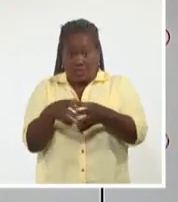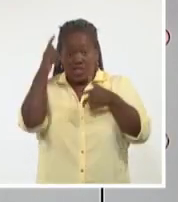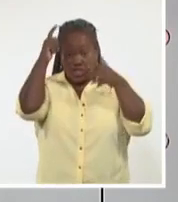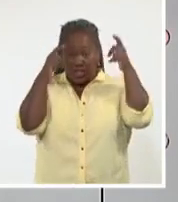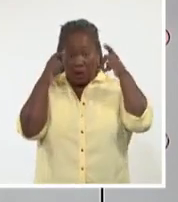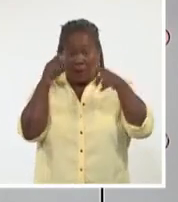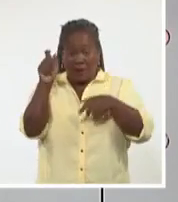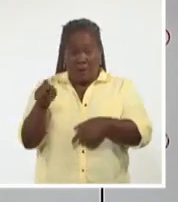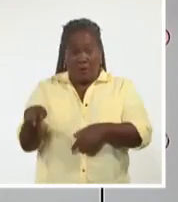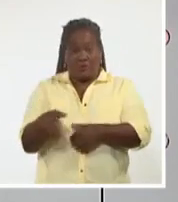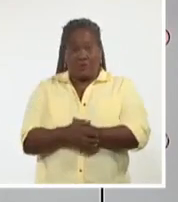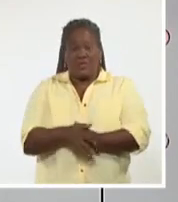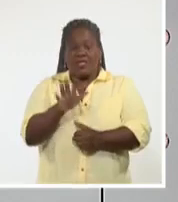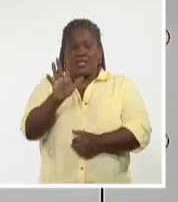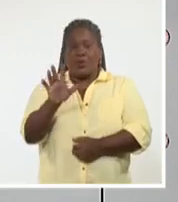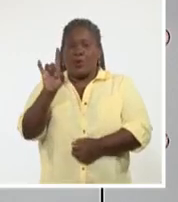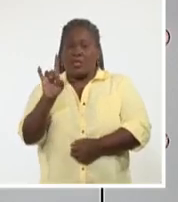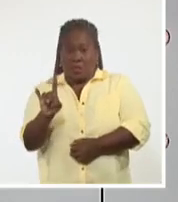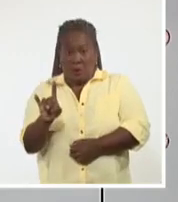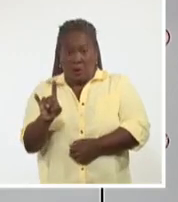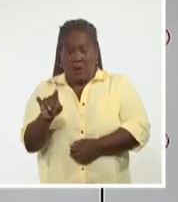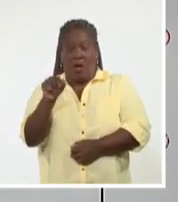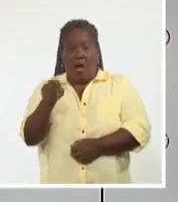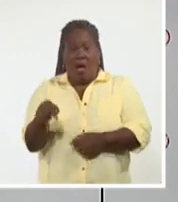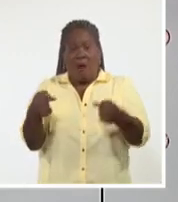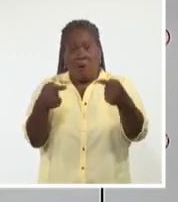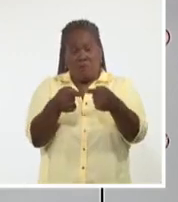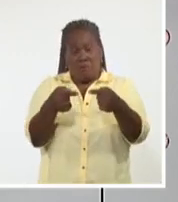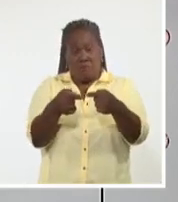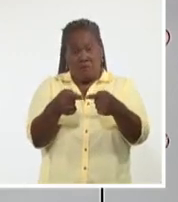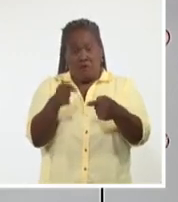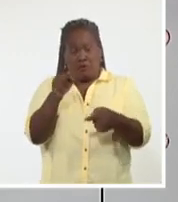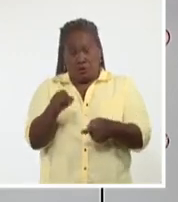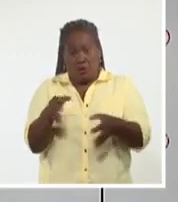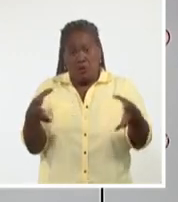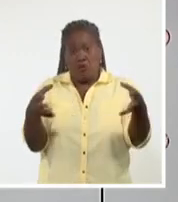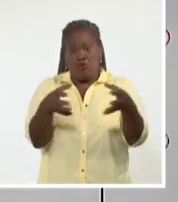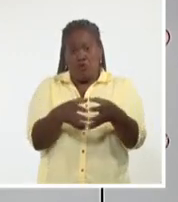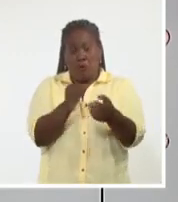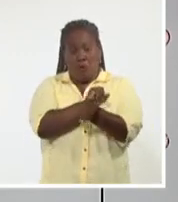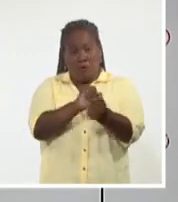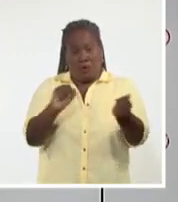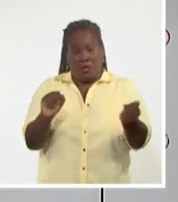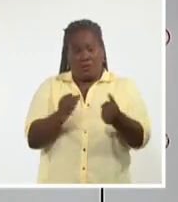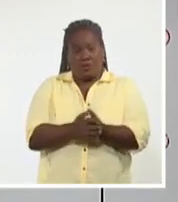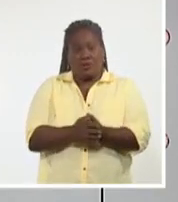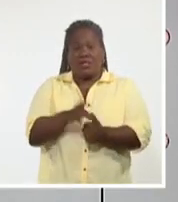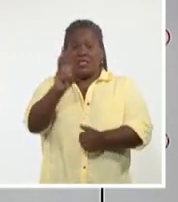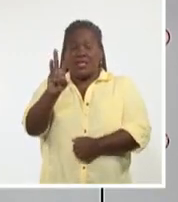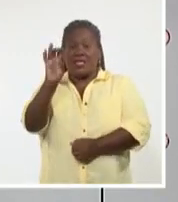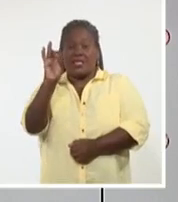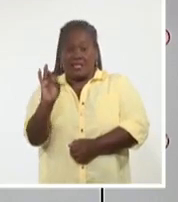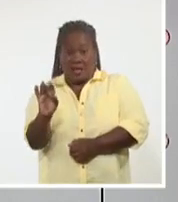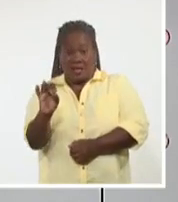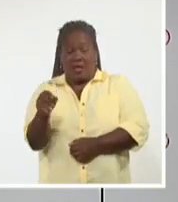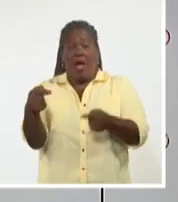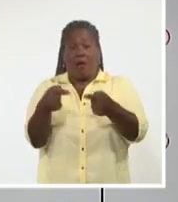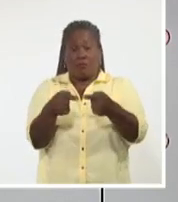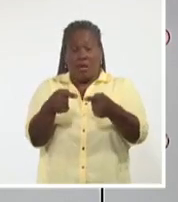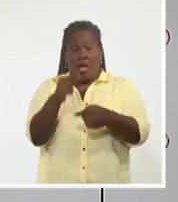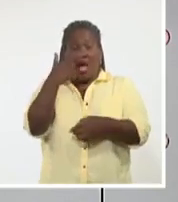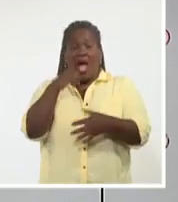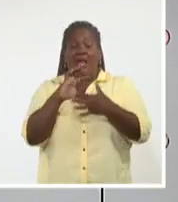59 a la oposición a la opositora mesa de la unidad democrática 37 a la también opositora alianza democrática